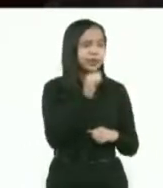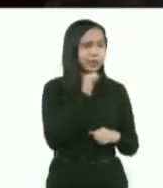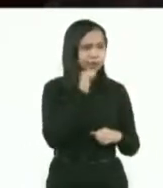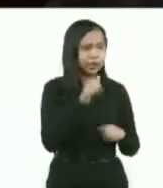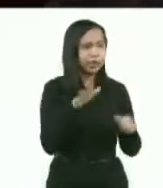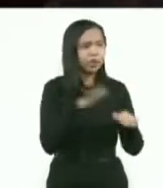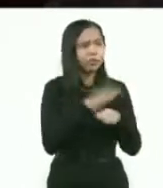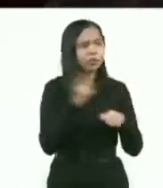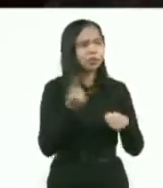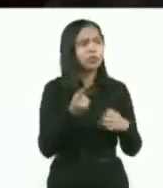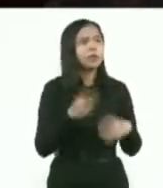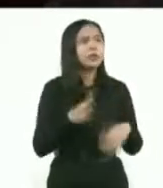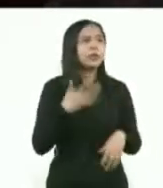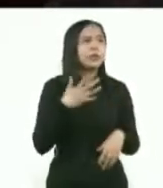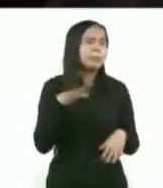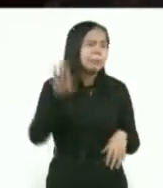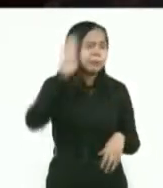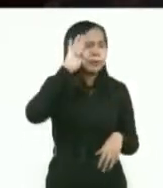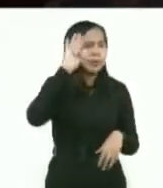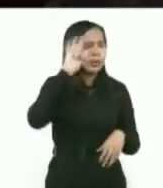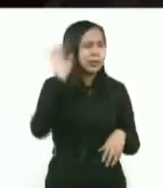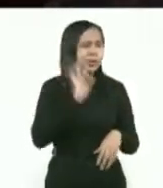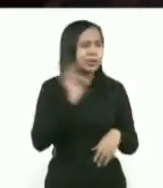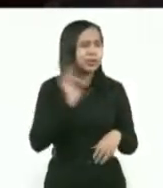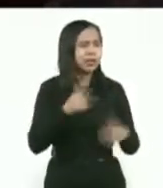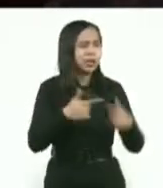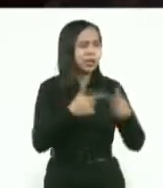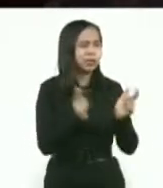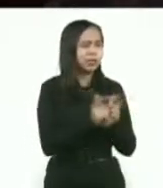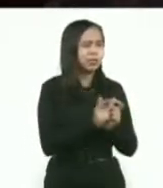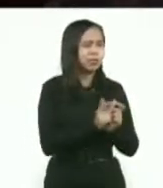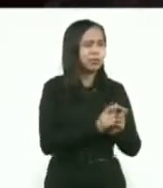grupos delincuenciales, que en su mayoría lo son, las que estén